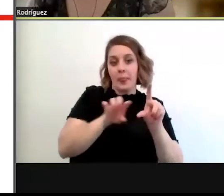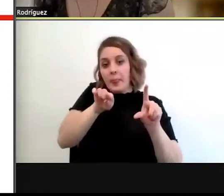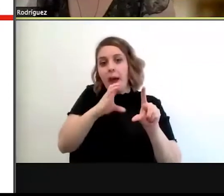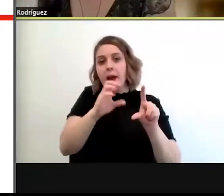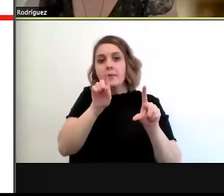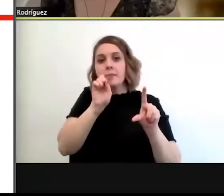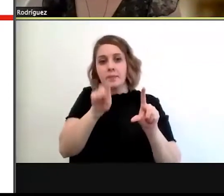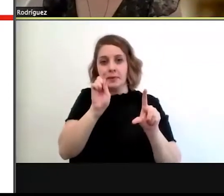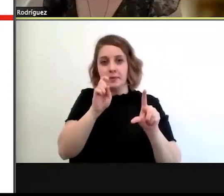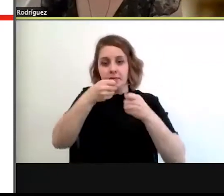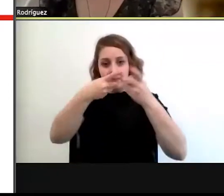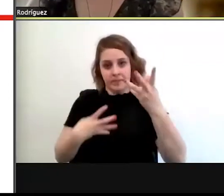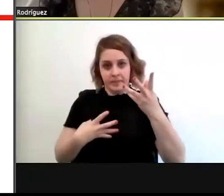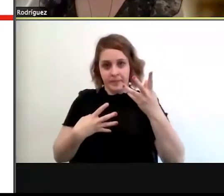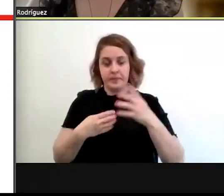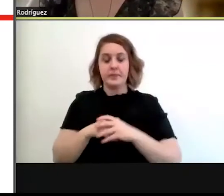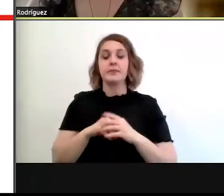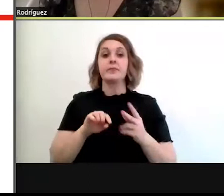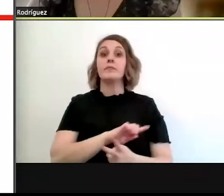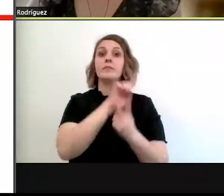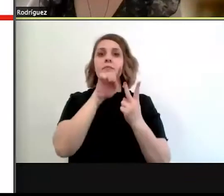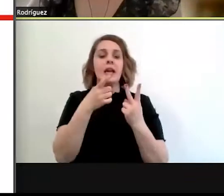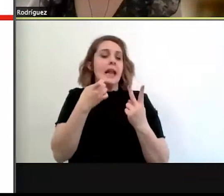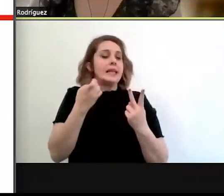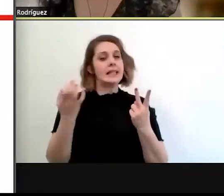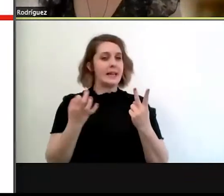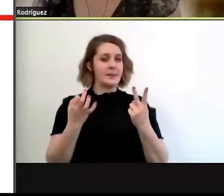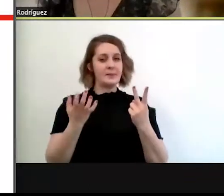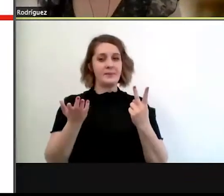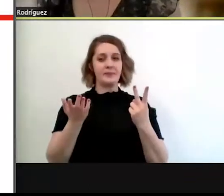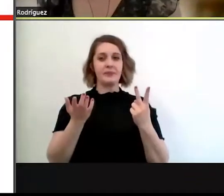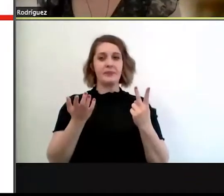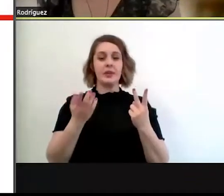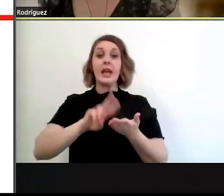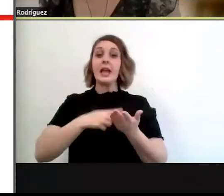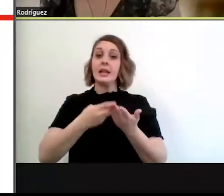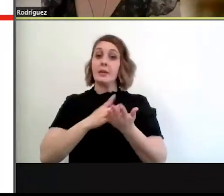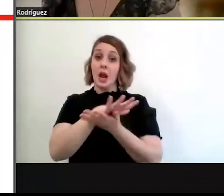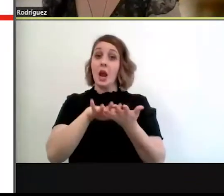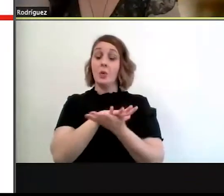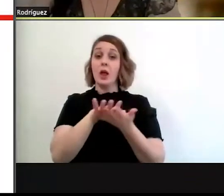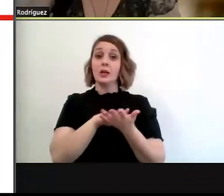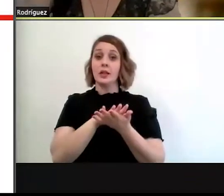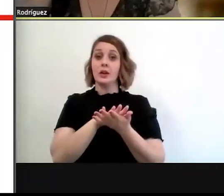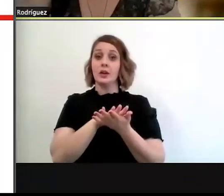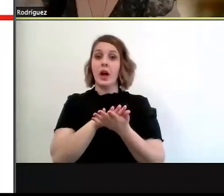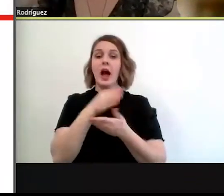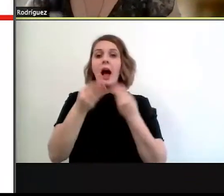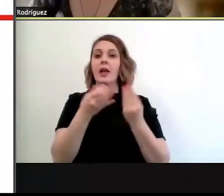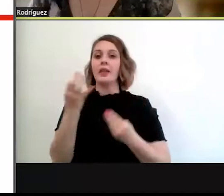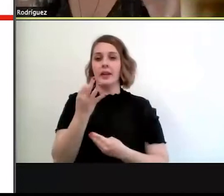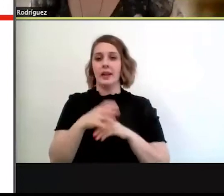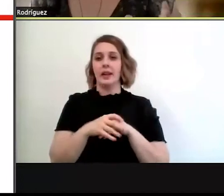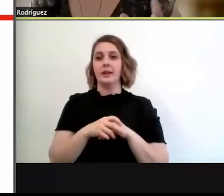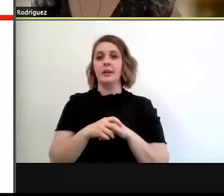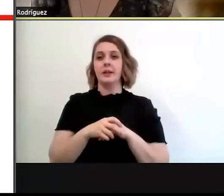dándole al desplegable. Si por otro lado lo que necesitaras es un intérprete de lengua de signos, lo que tienes que hacer es